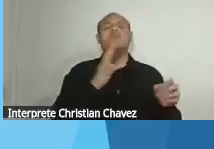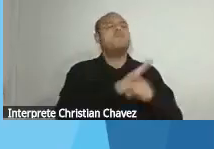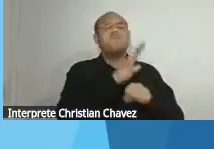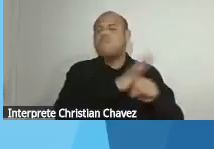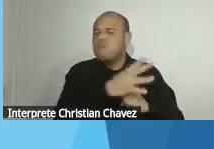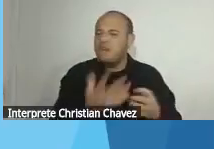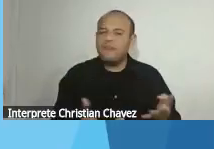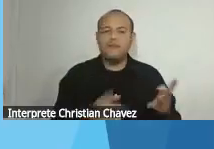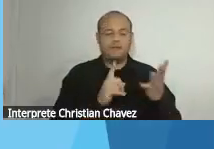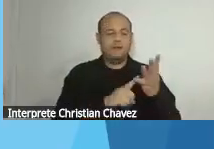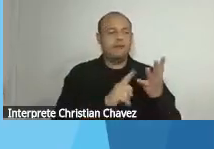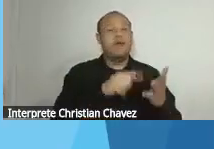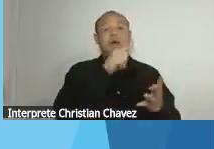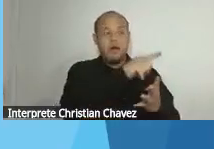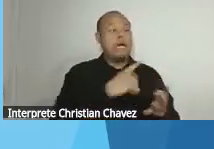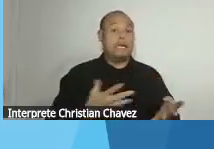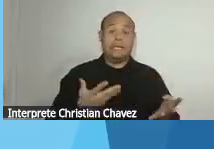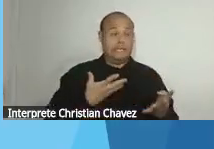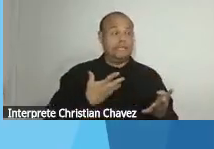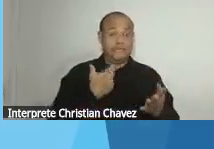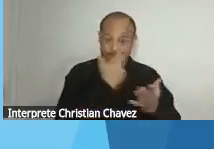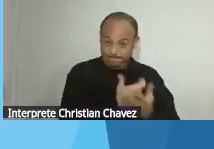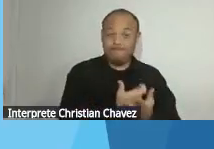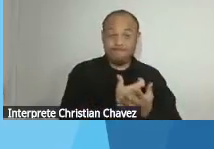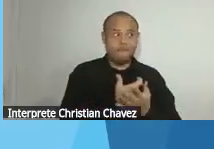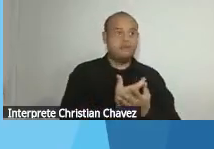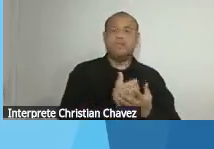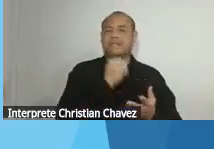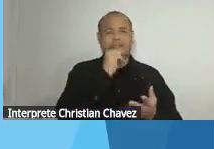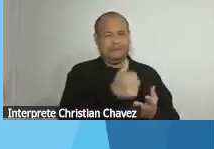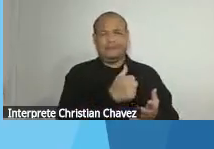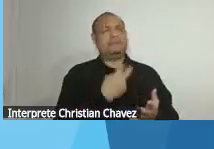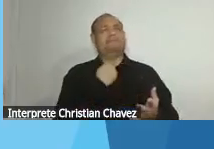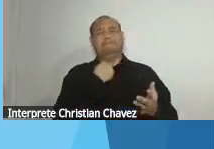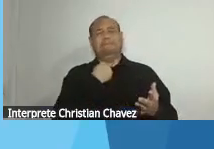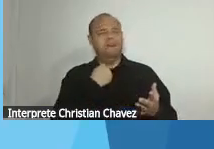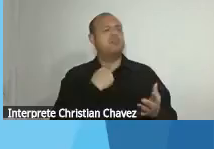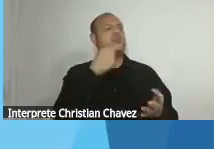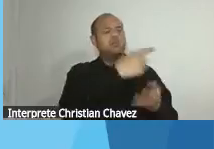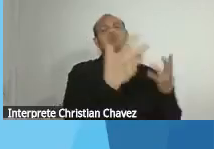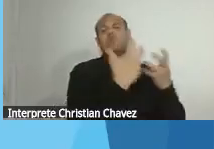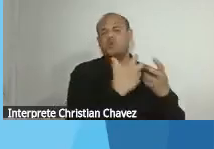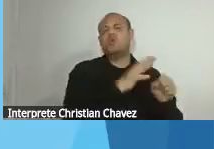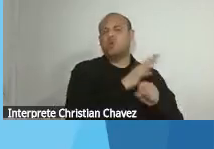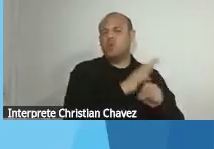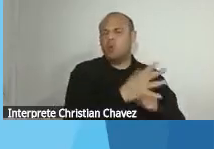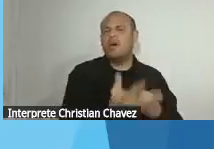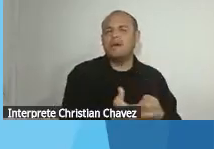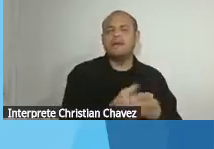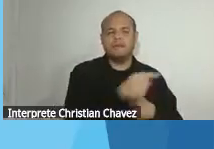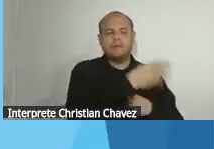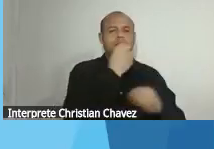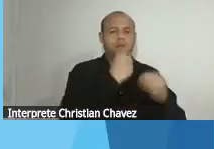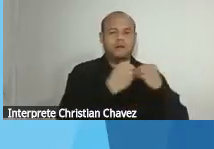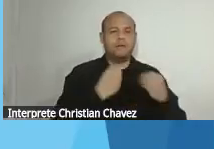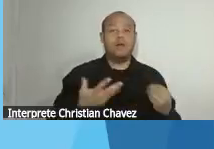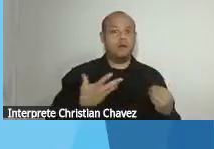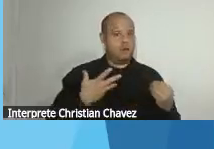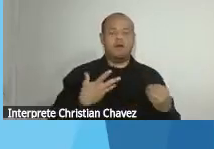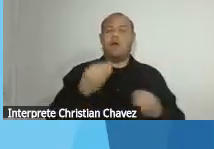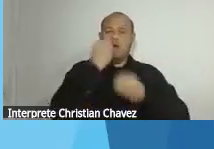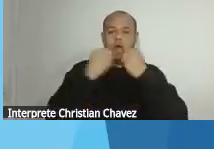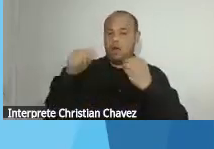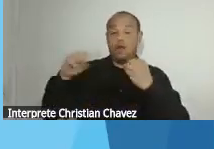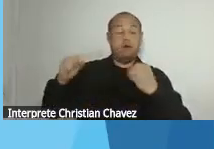¿Qué puede pagar? ¿Qué puede comprar también? ¿Sí? Aquí pues no hay un alimento mágico en sí, sino se